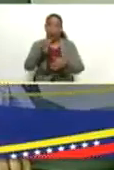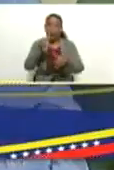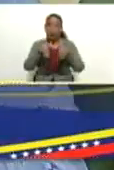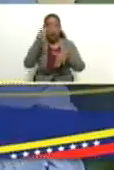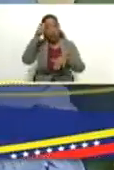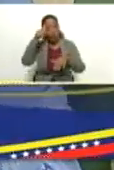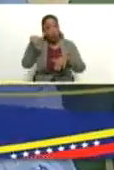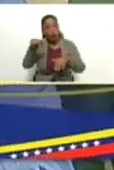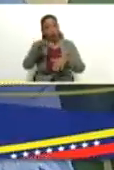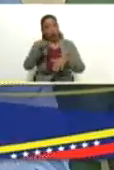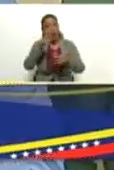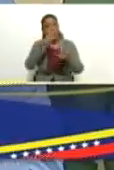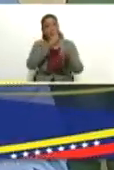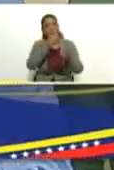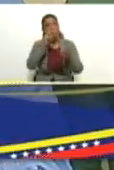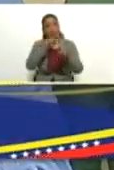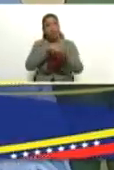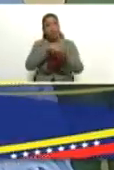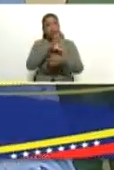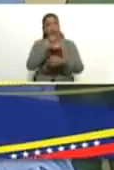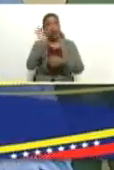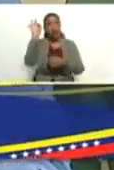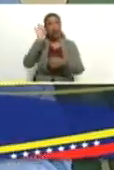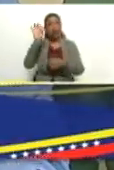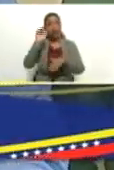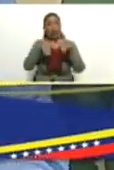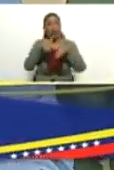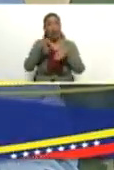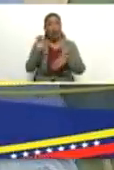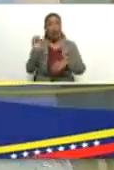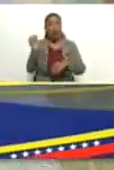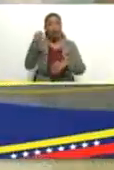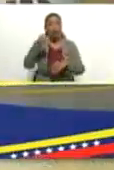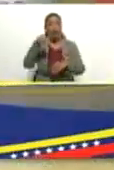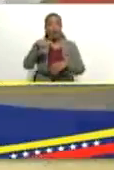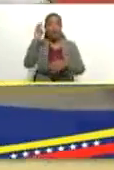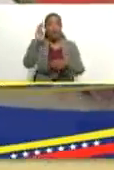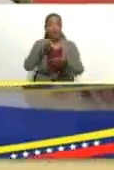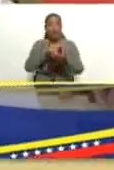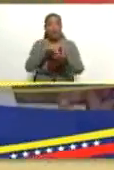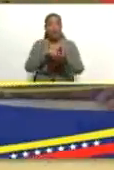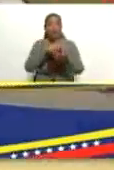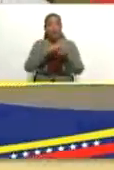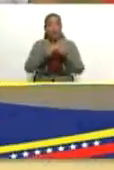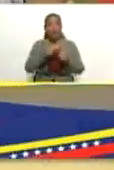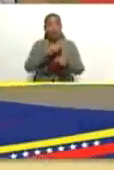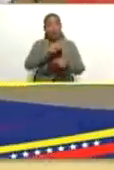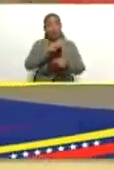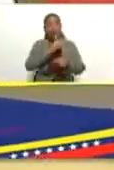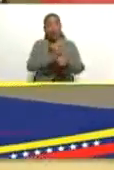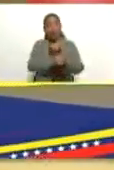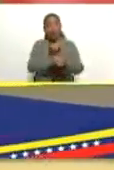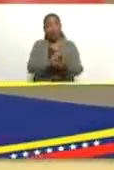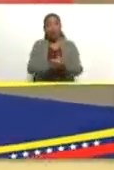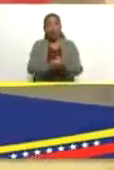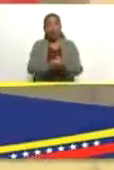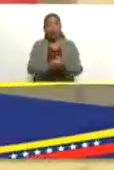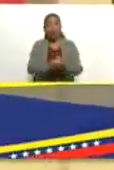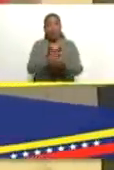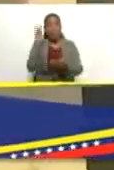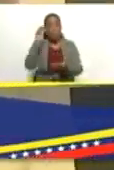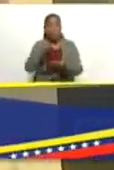Miranda con 50% de los votos o más en Miranda, que la cosa es tan dura. ¿Ah?